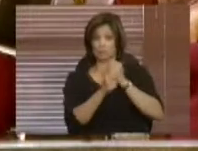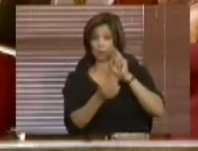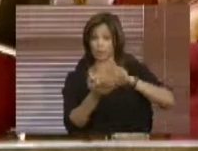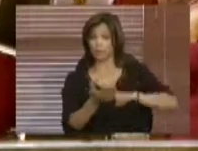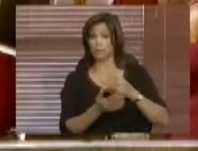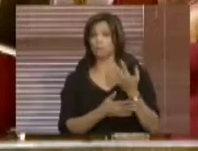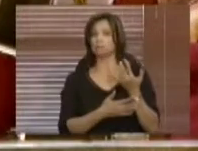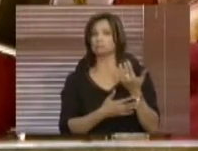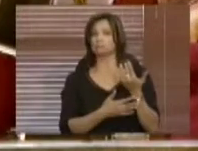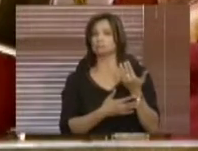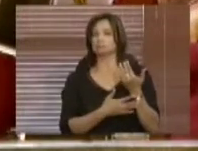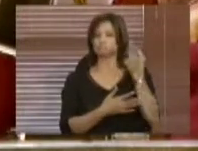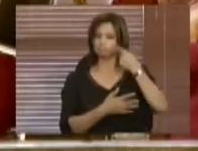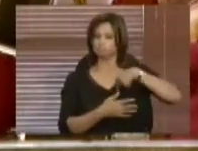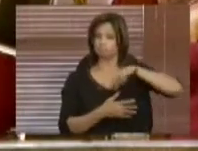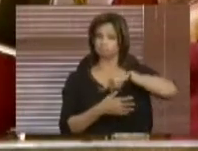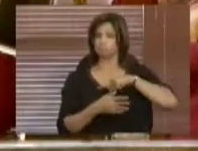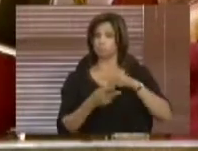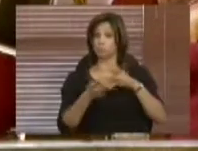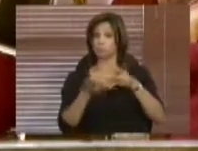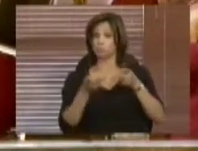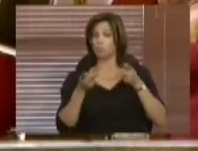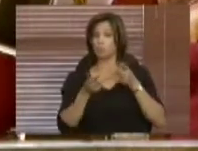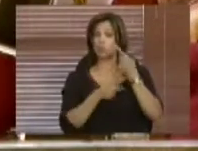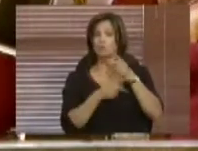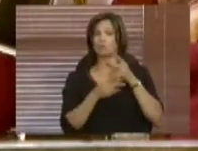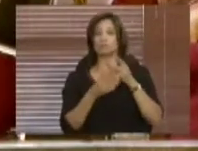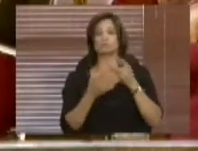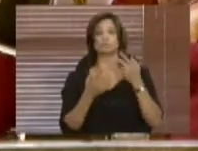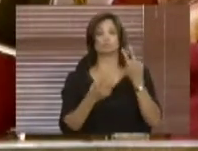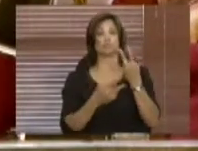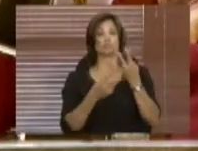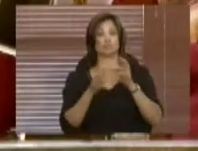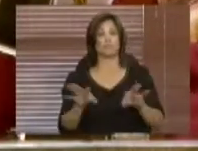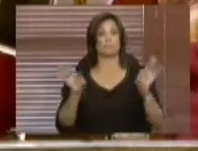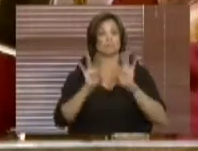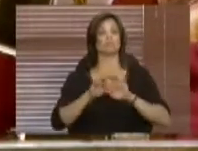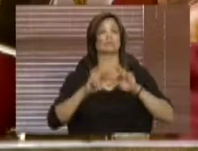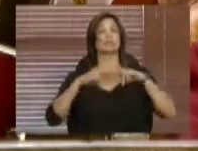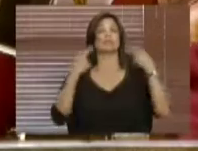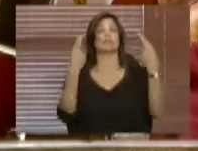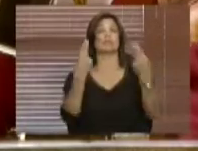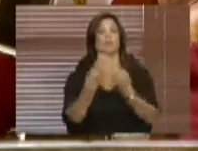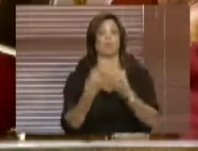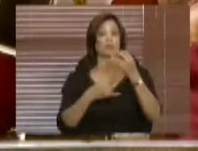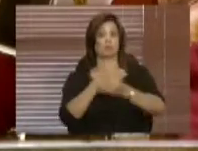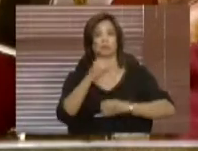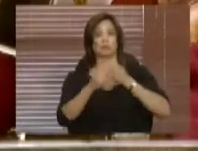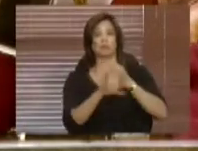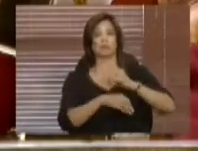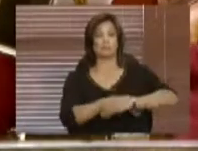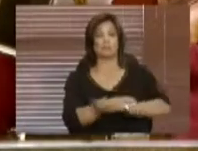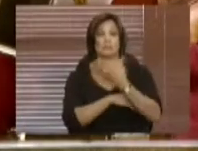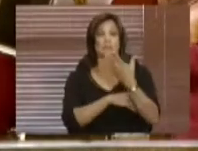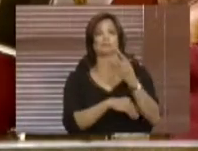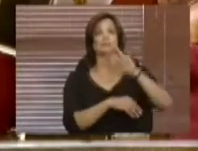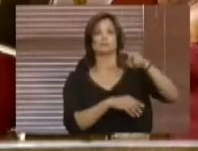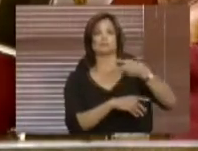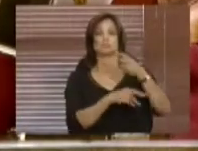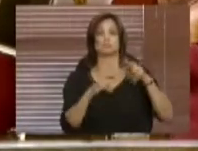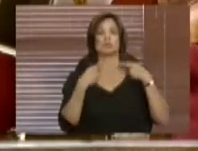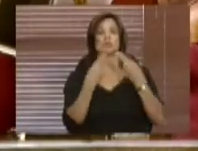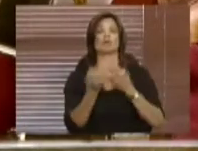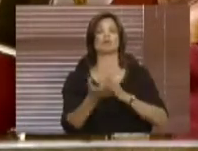2015 fuimos la sede de 2 grandes encuentros internacionales. En marzo, el segundo encuentro